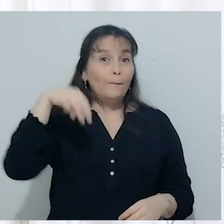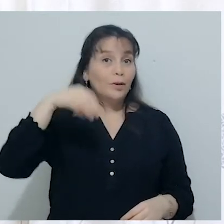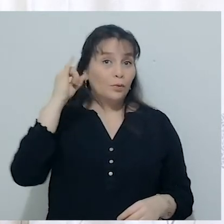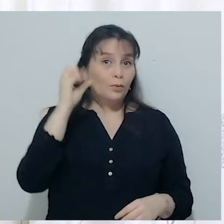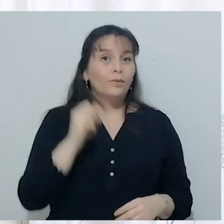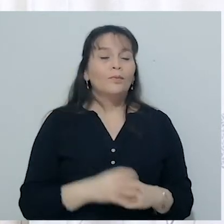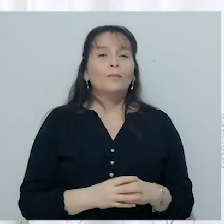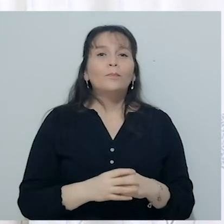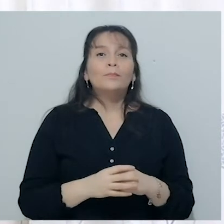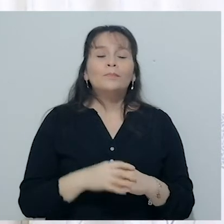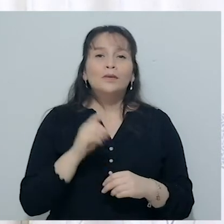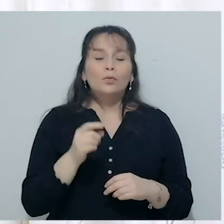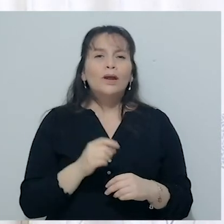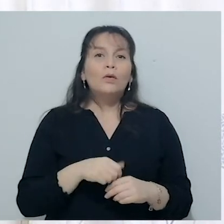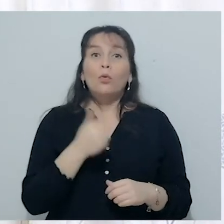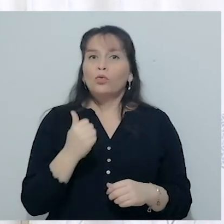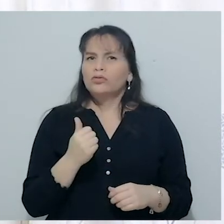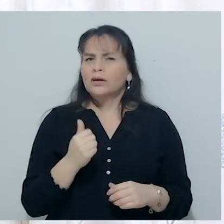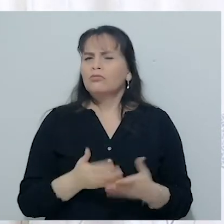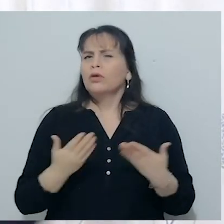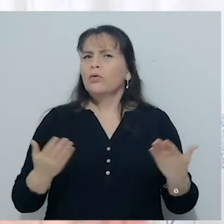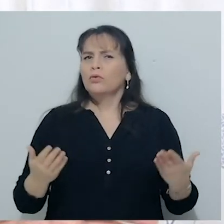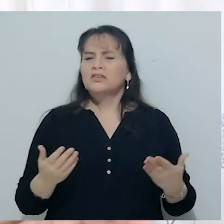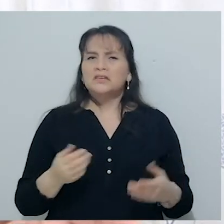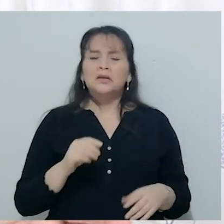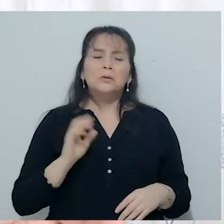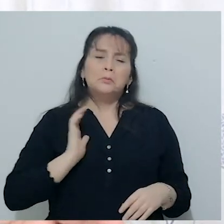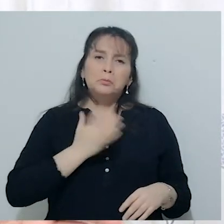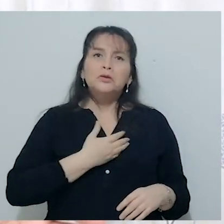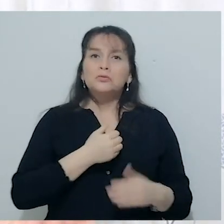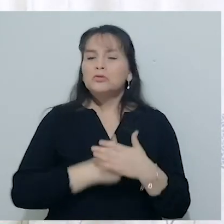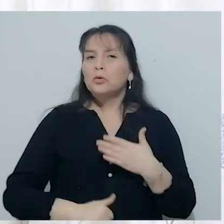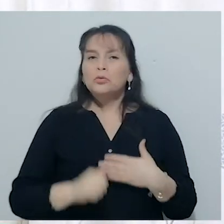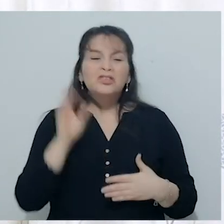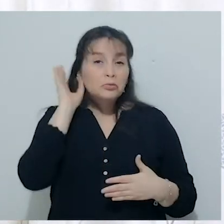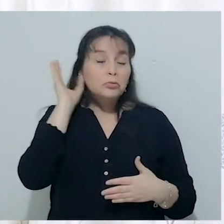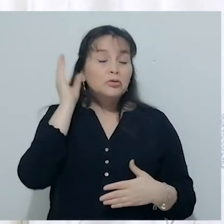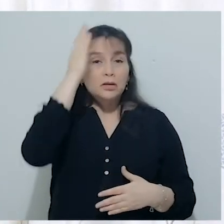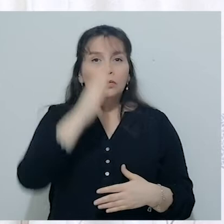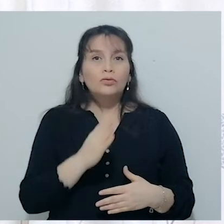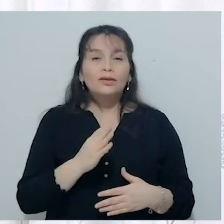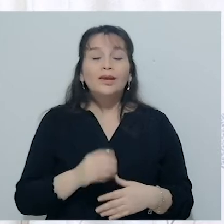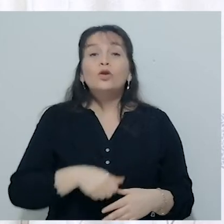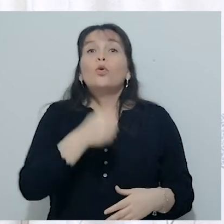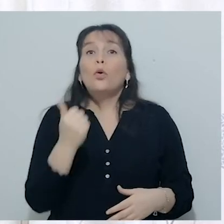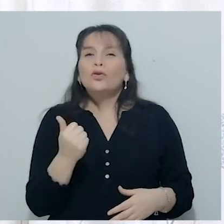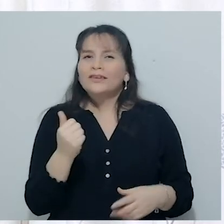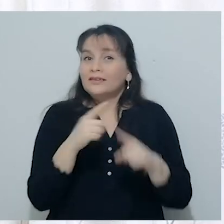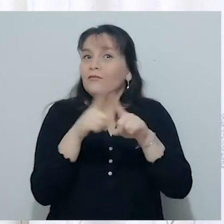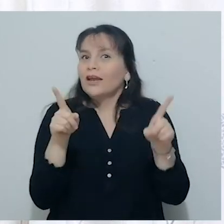cosa es que nuestros hijos, nuestra familia escuche acerca de Dios, y otra cosa es que crea a